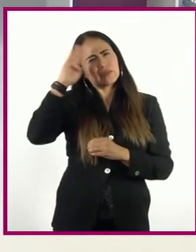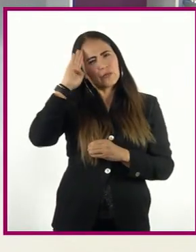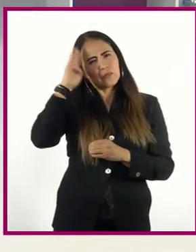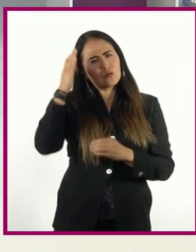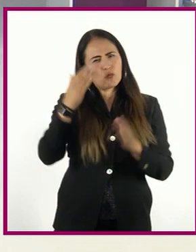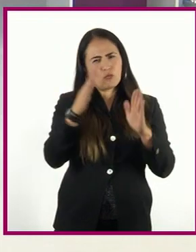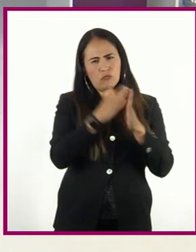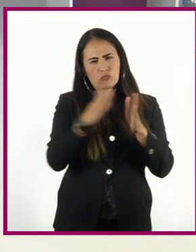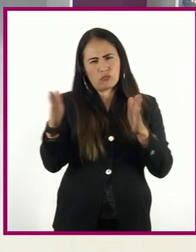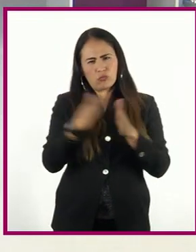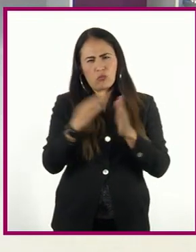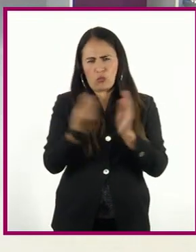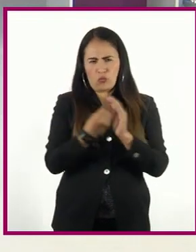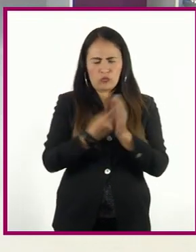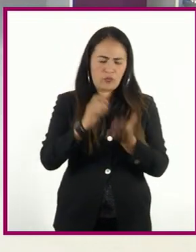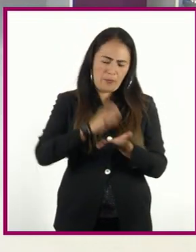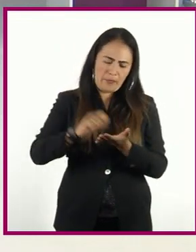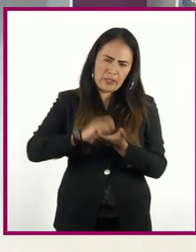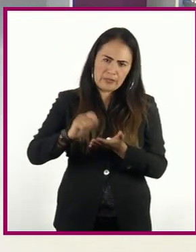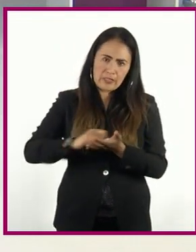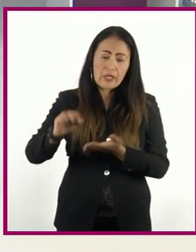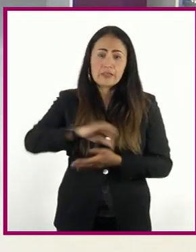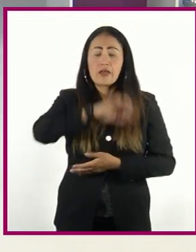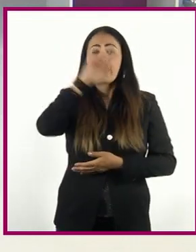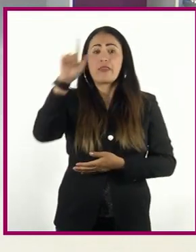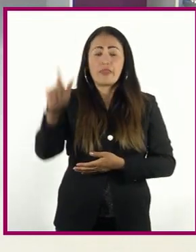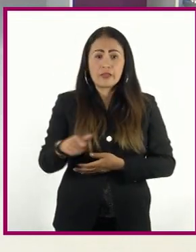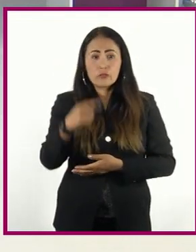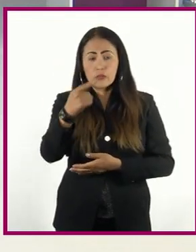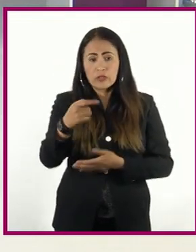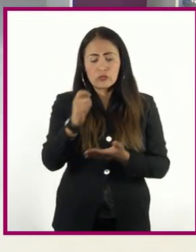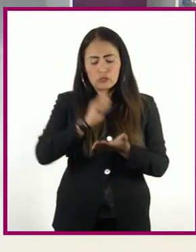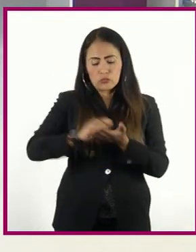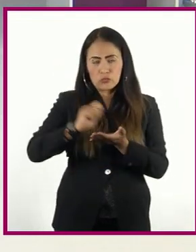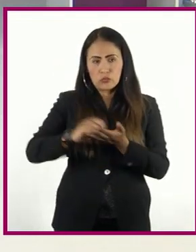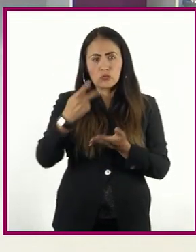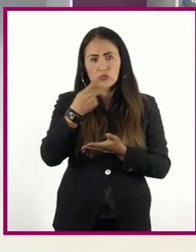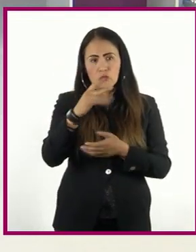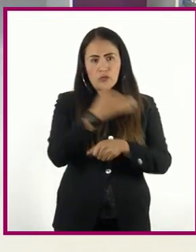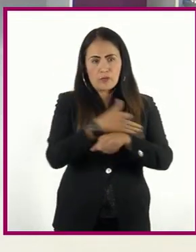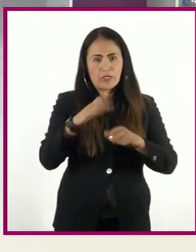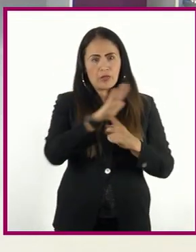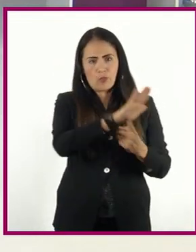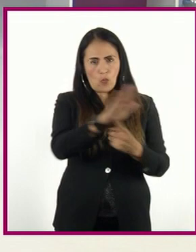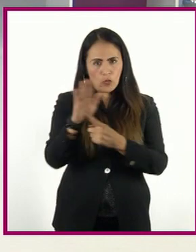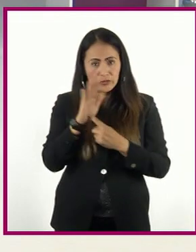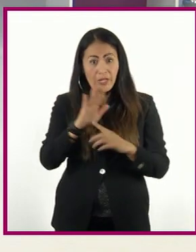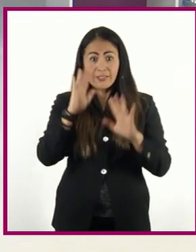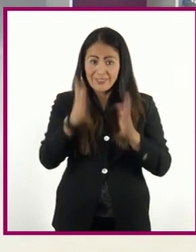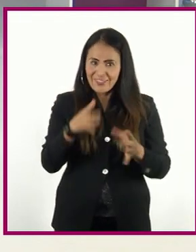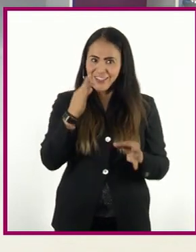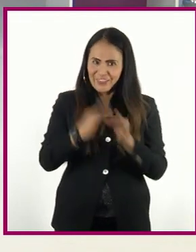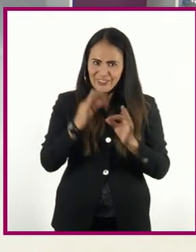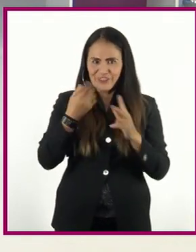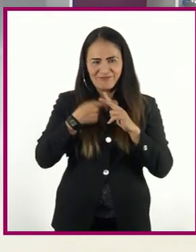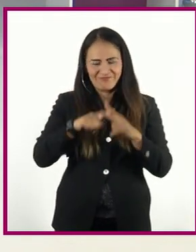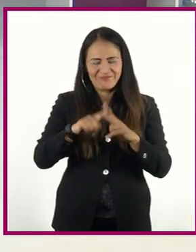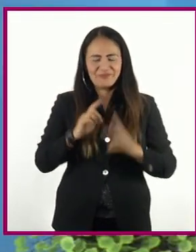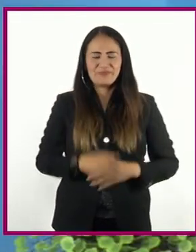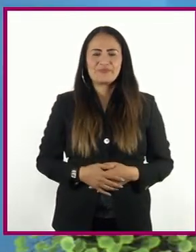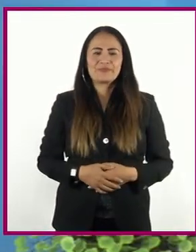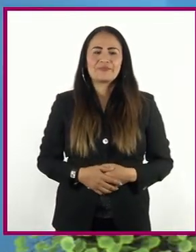durante la sesión, para que posteriormente puedan compartir sus avances con su familia. Si ya están listos,